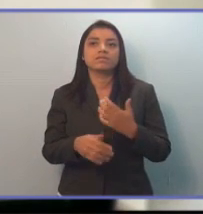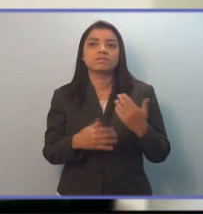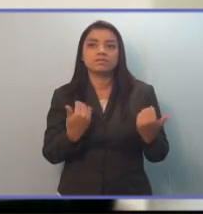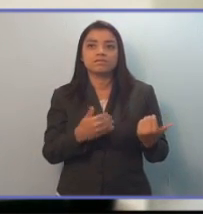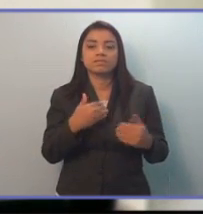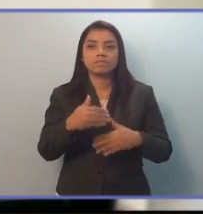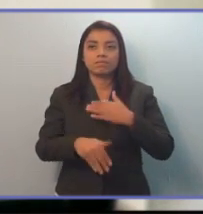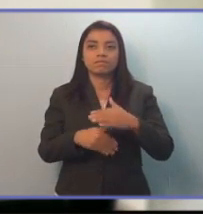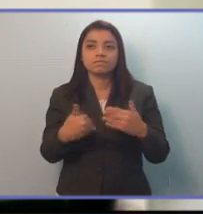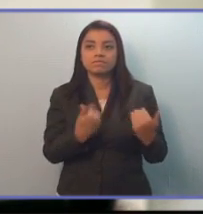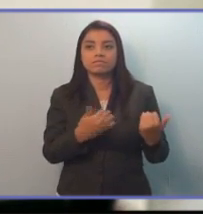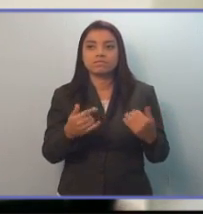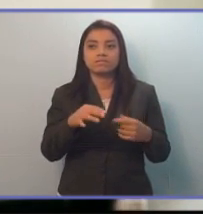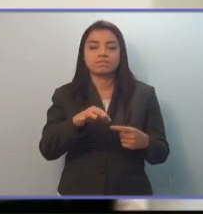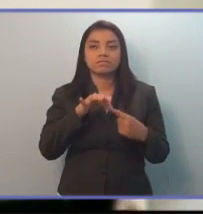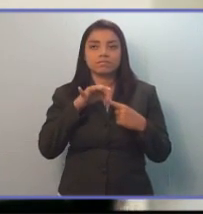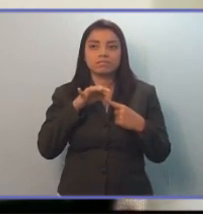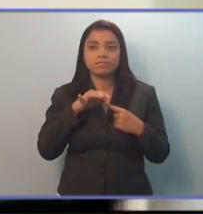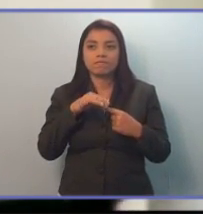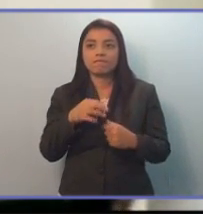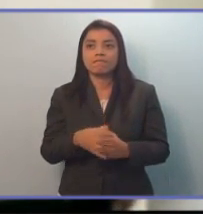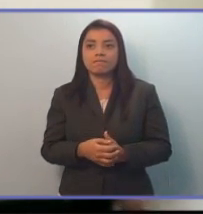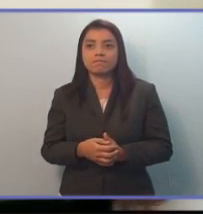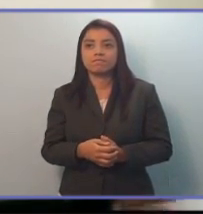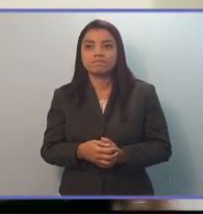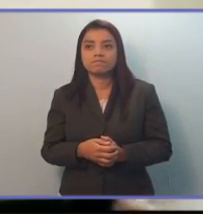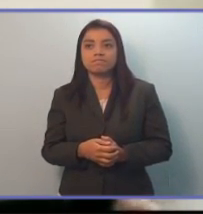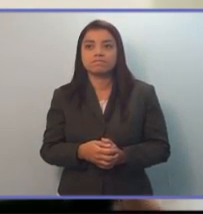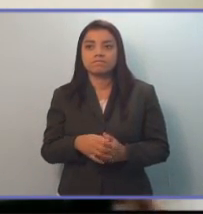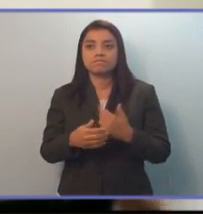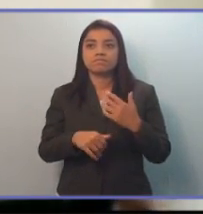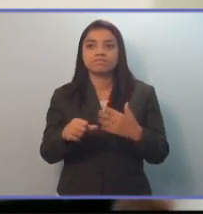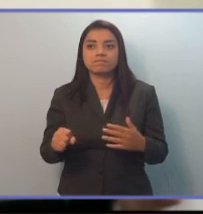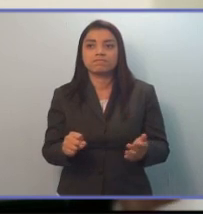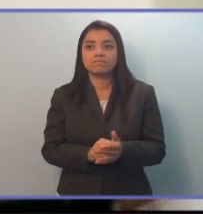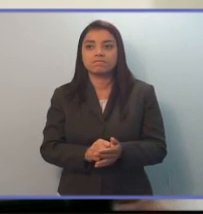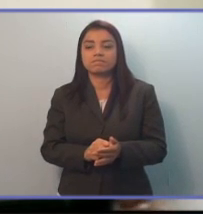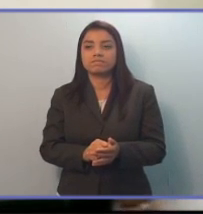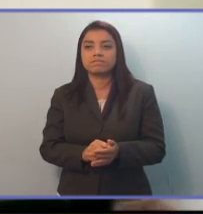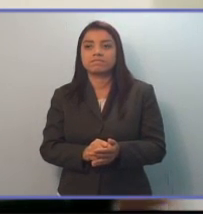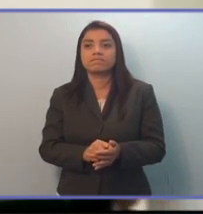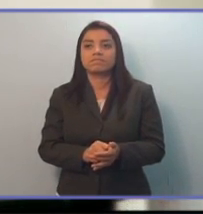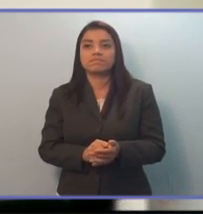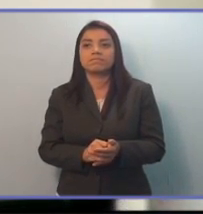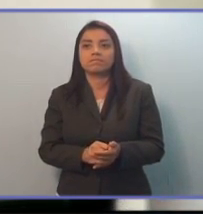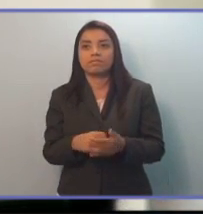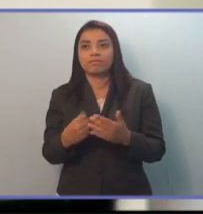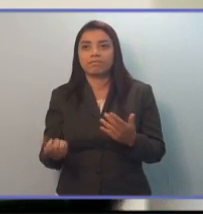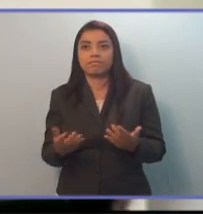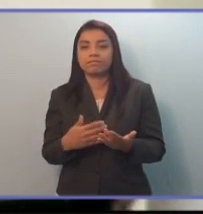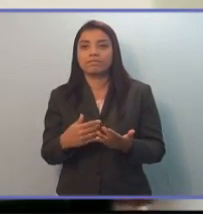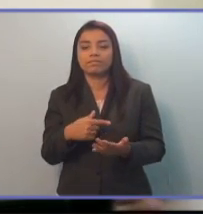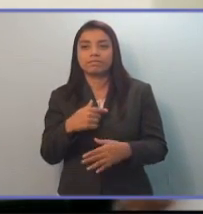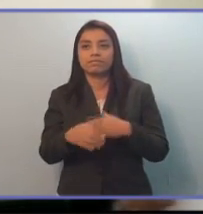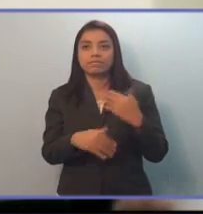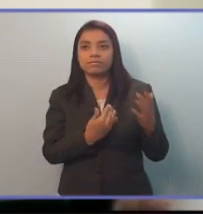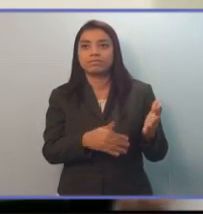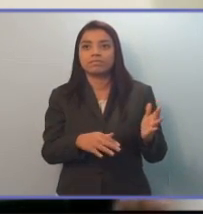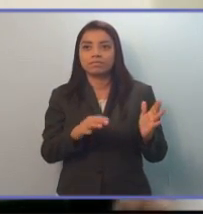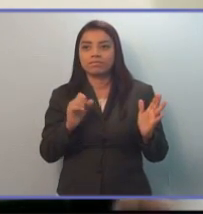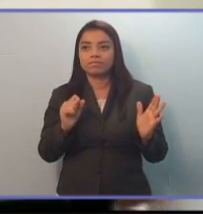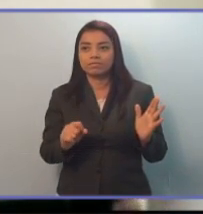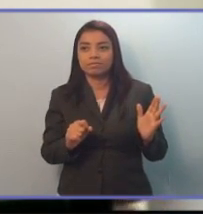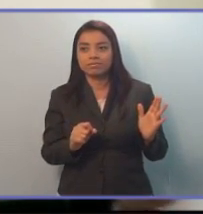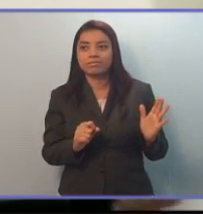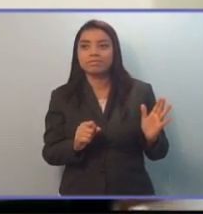de selección de los candidatos. La Asamblea Legislativa también es un órgano que prácticamente toda su